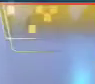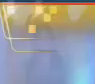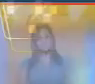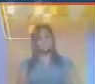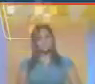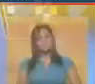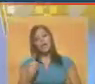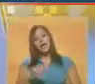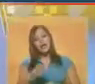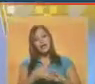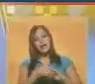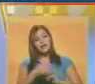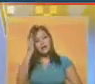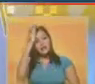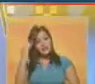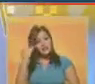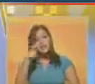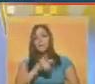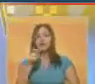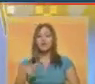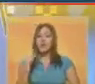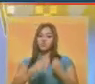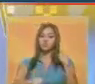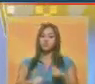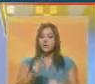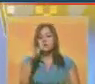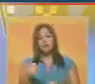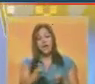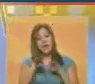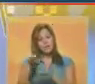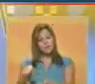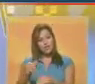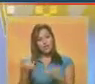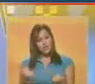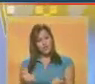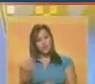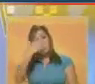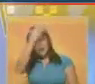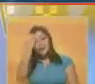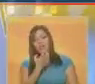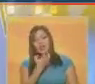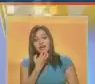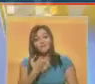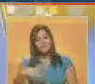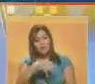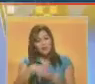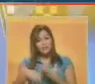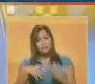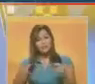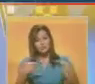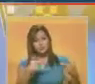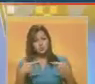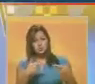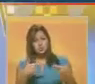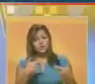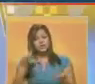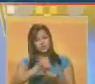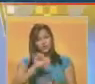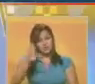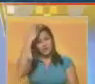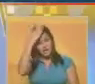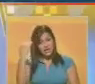en libia grupos de rebeldes y partidarios del líder moamar al gadafi mantienen combates en varios barrios de trípoli luego que el mandatario